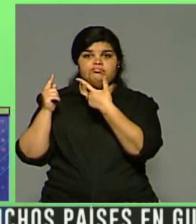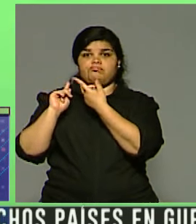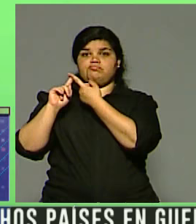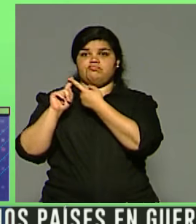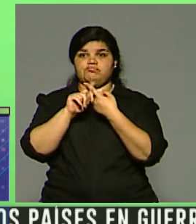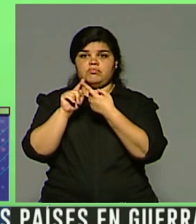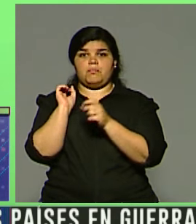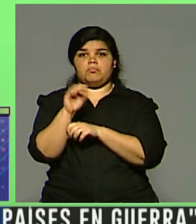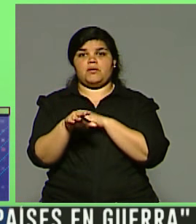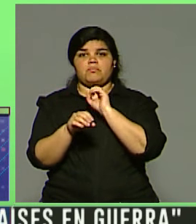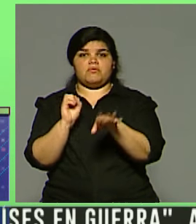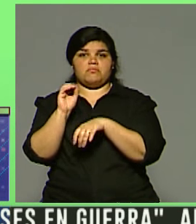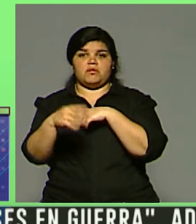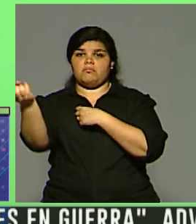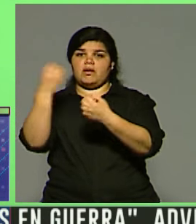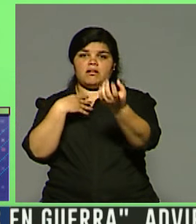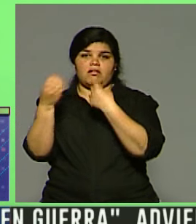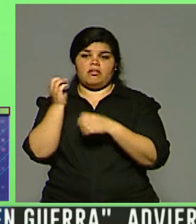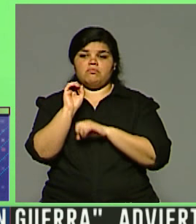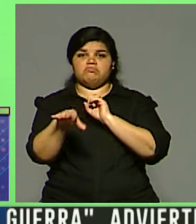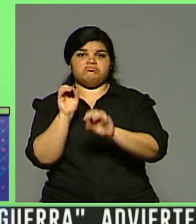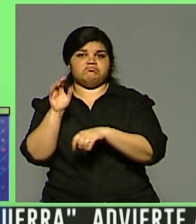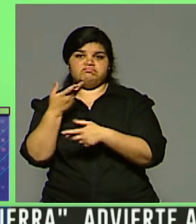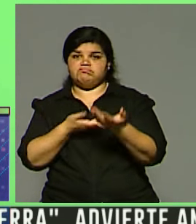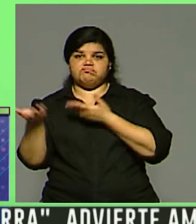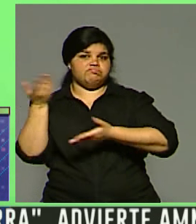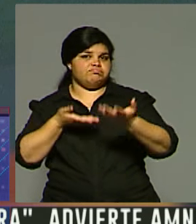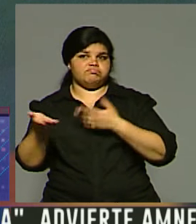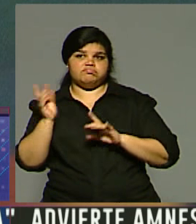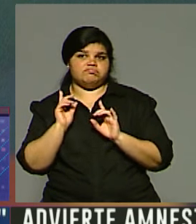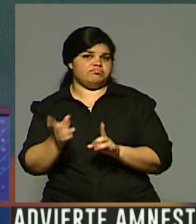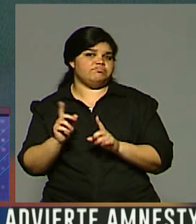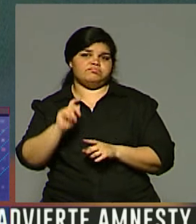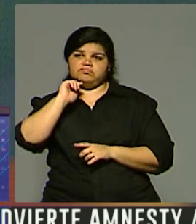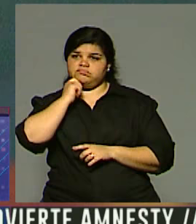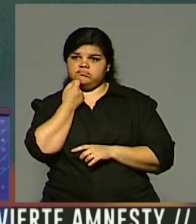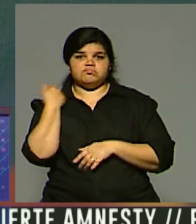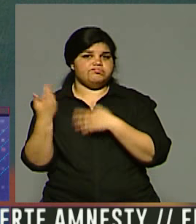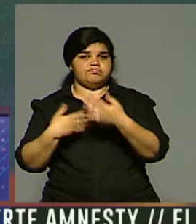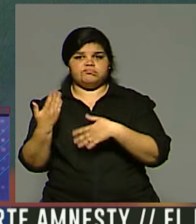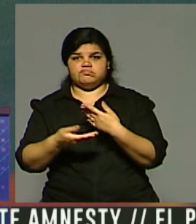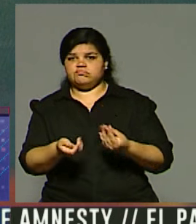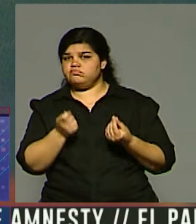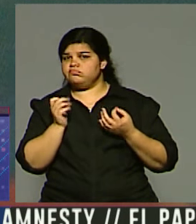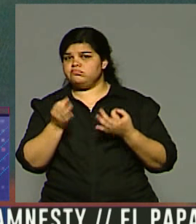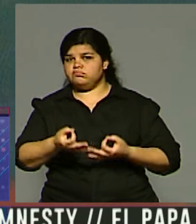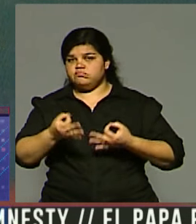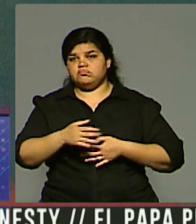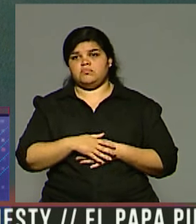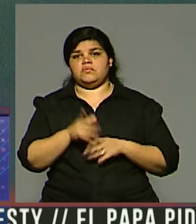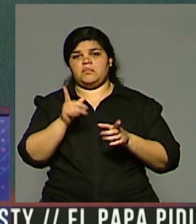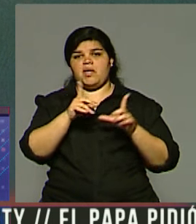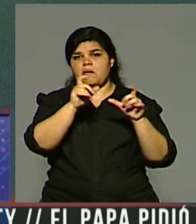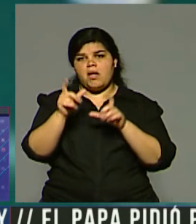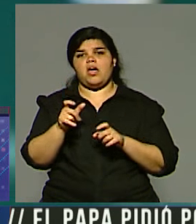vamos enviando toda la información, ellos lo van enviando y acá lo vas procesando. Se utiliza muy bien, es un ida y vuelta. Y lo bueno que tiene es que agarrás una imagen, agarrás